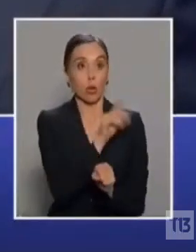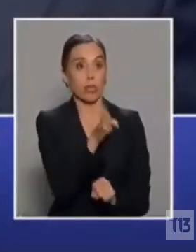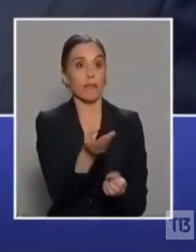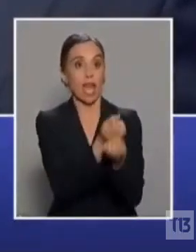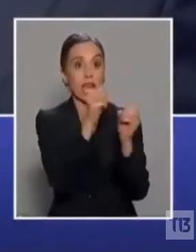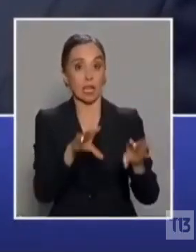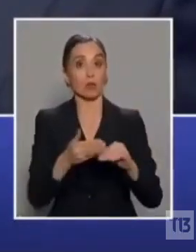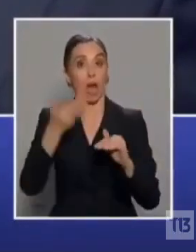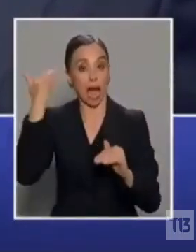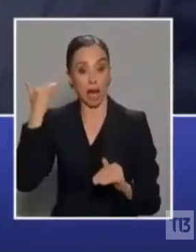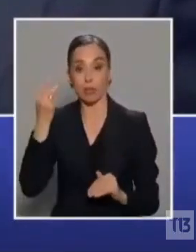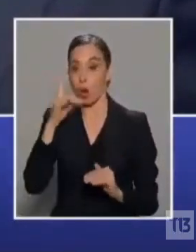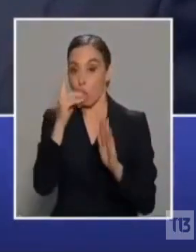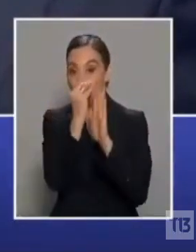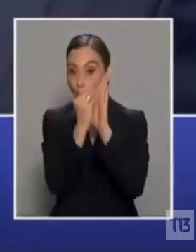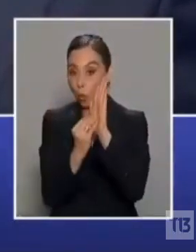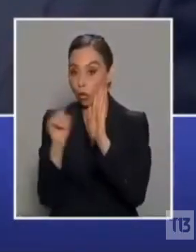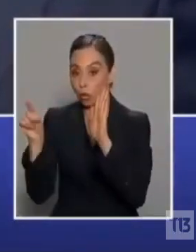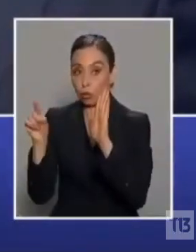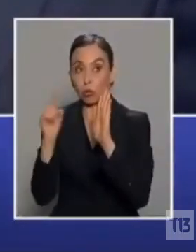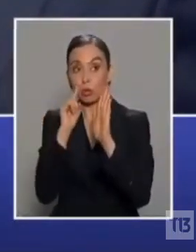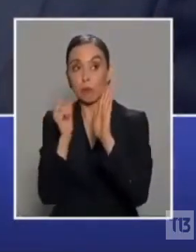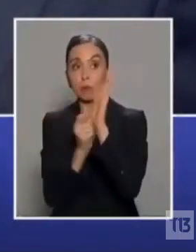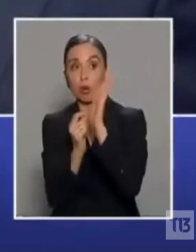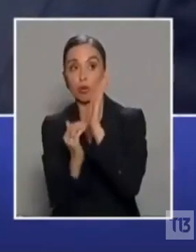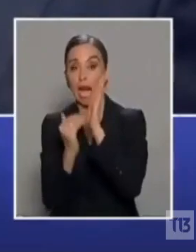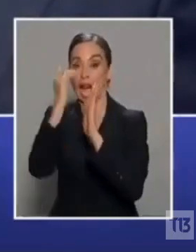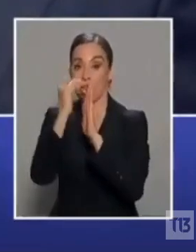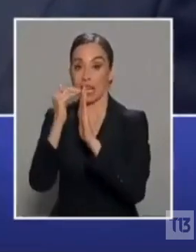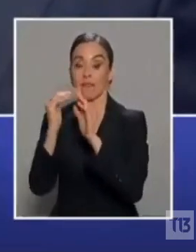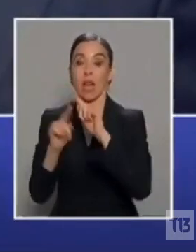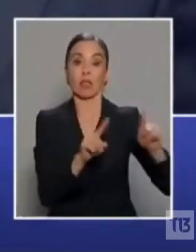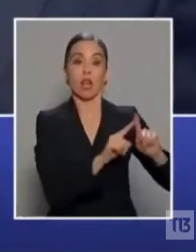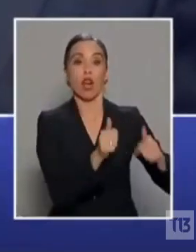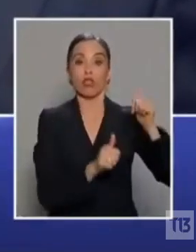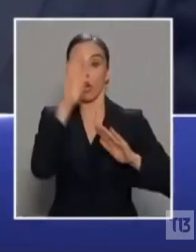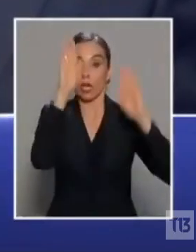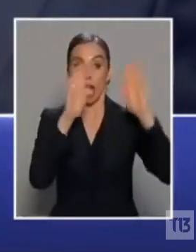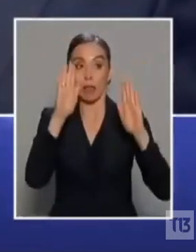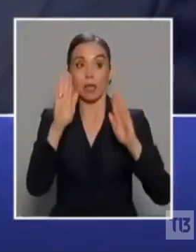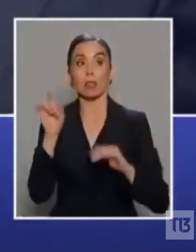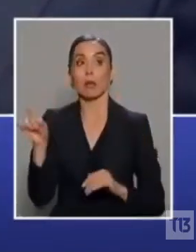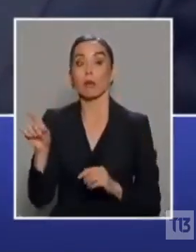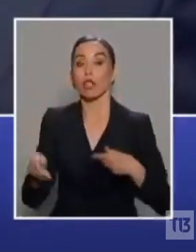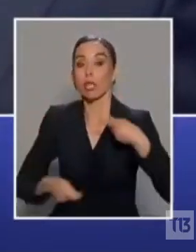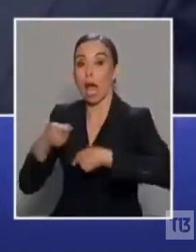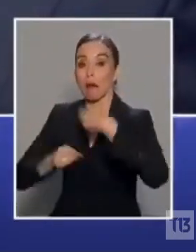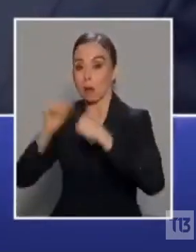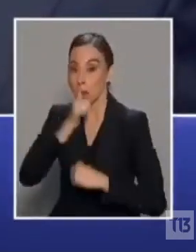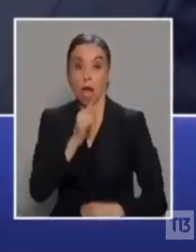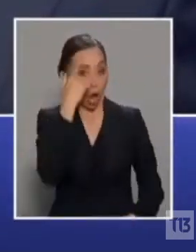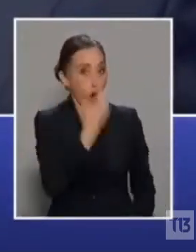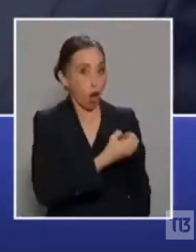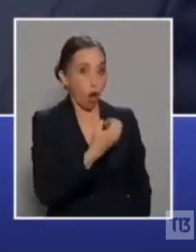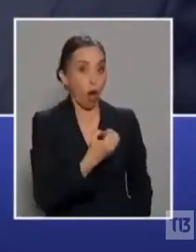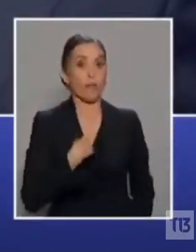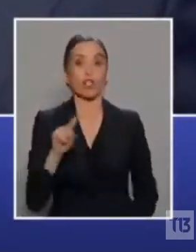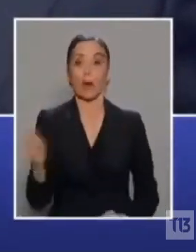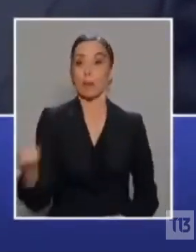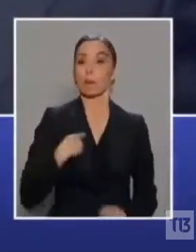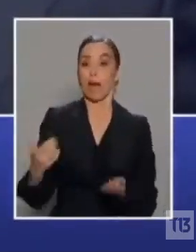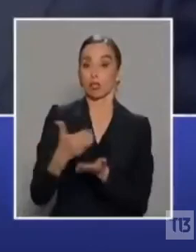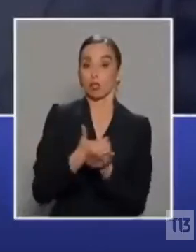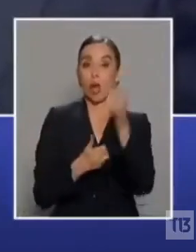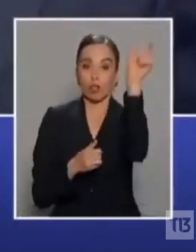que en el único gráfico que hoy día tú estás muy arriba respecto de todas las candidaturas es con los aportes de privado. Obvio, me imagino, no, por eso te